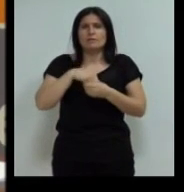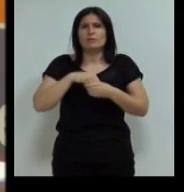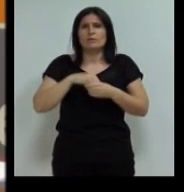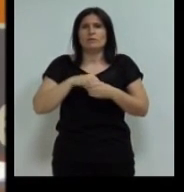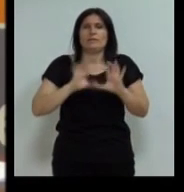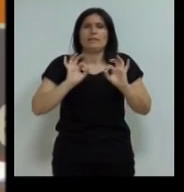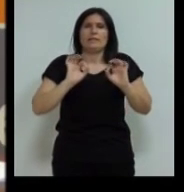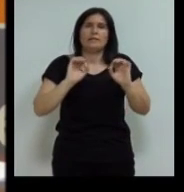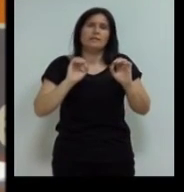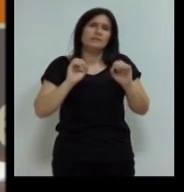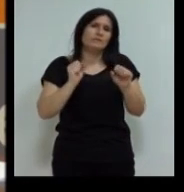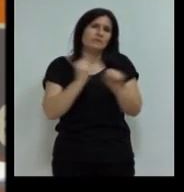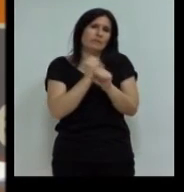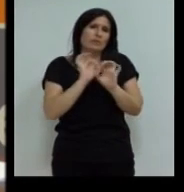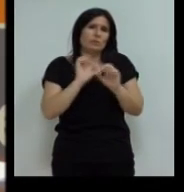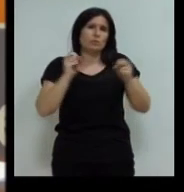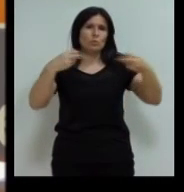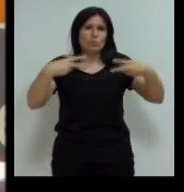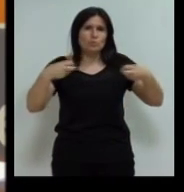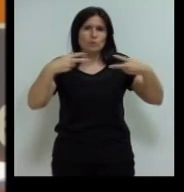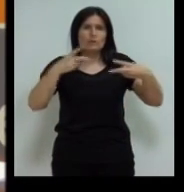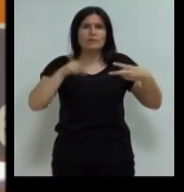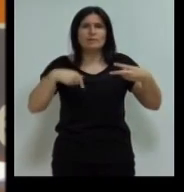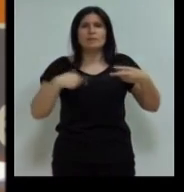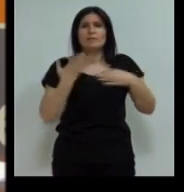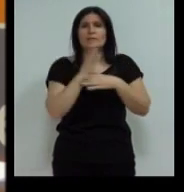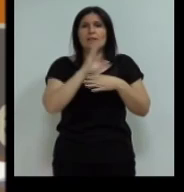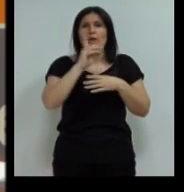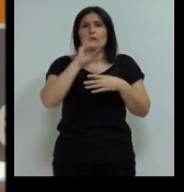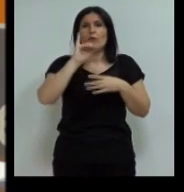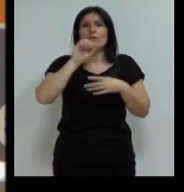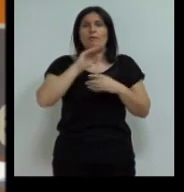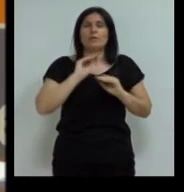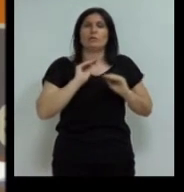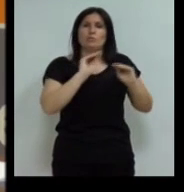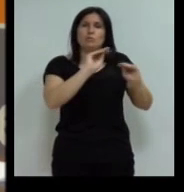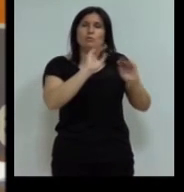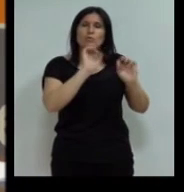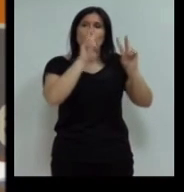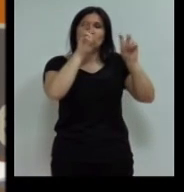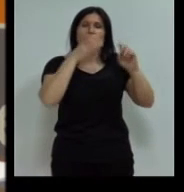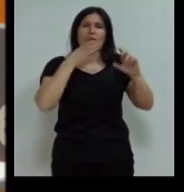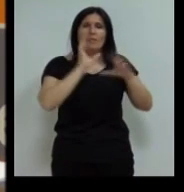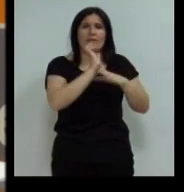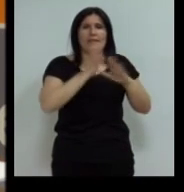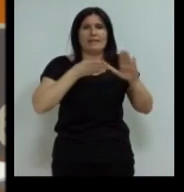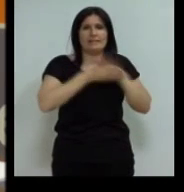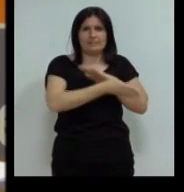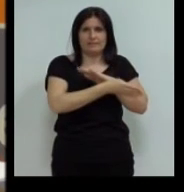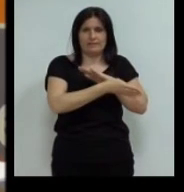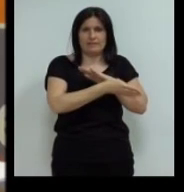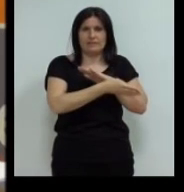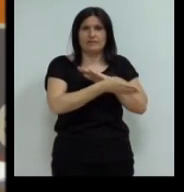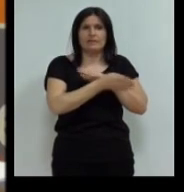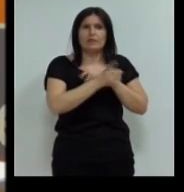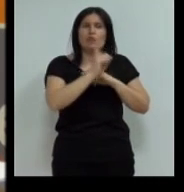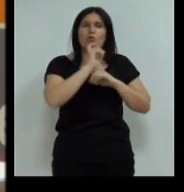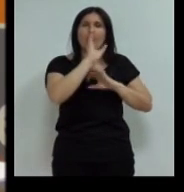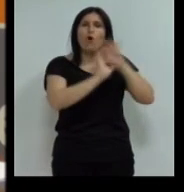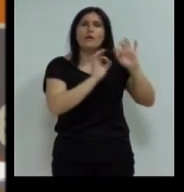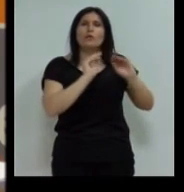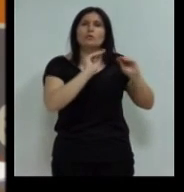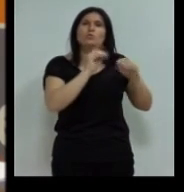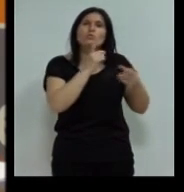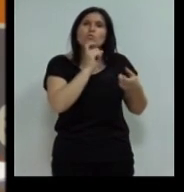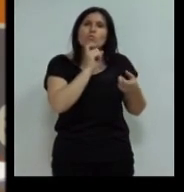de subtitulado. Nos ha presentado Dimas todo el tema del cine accesible y cómo lo están organizando, a